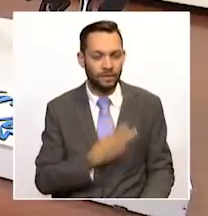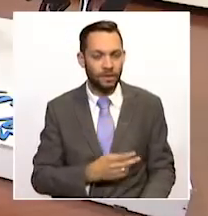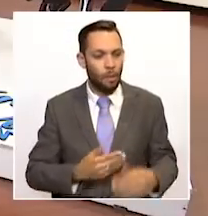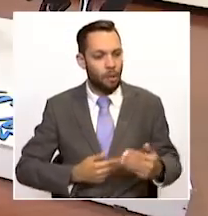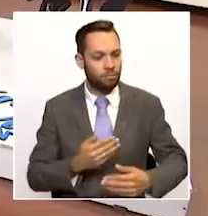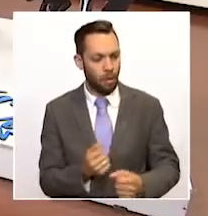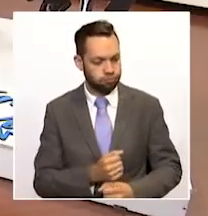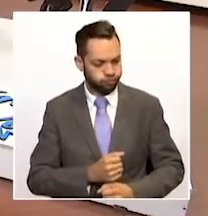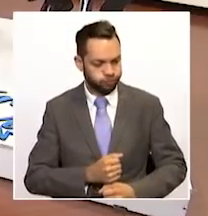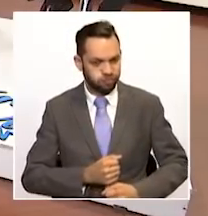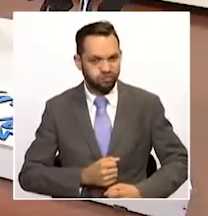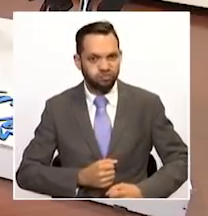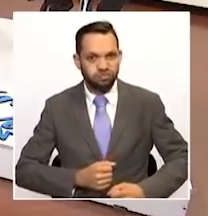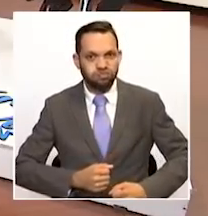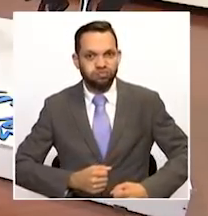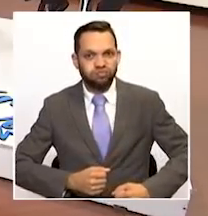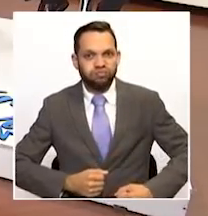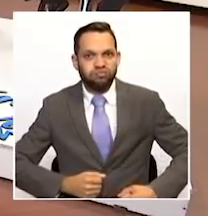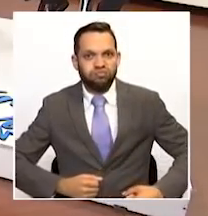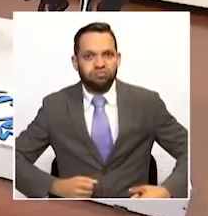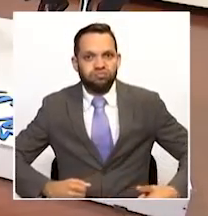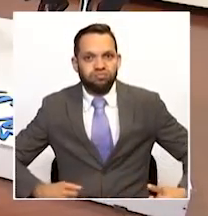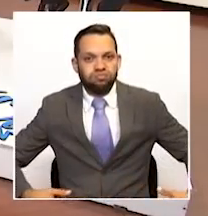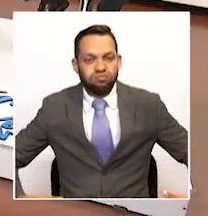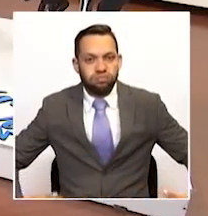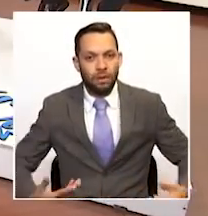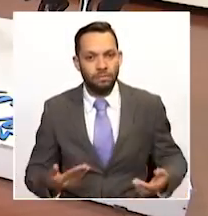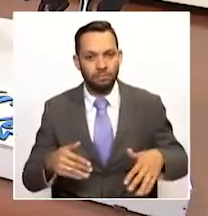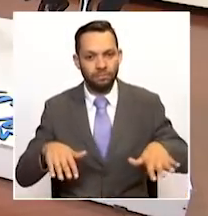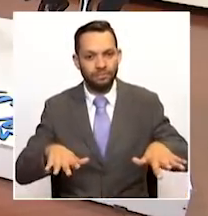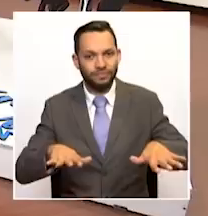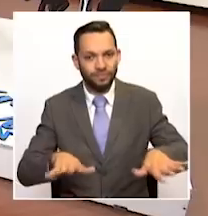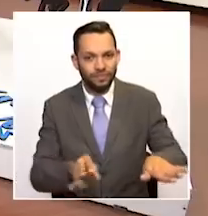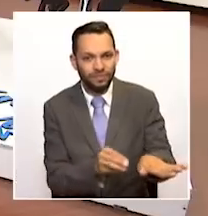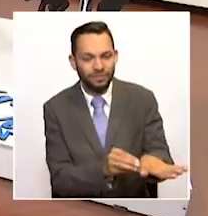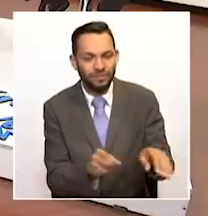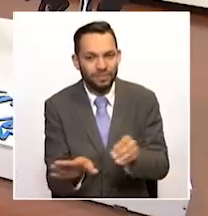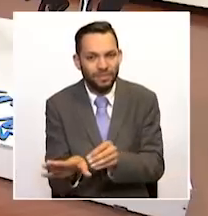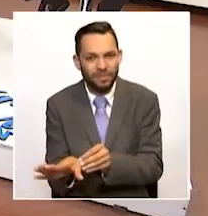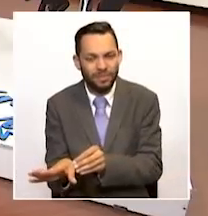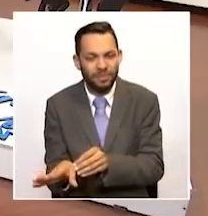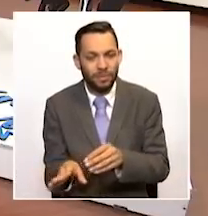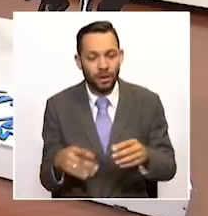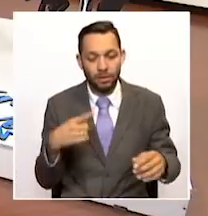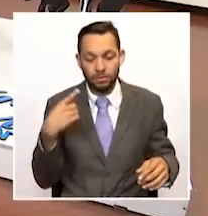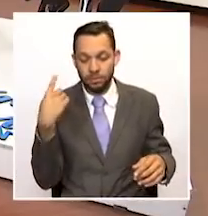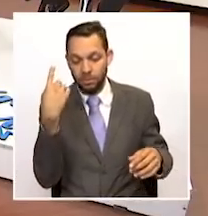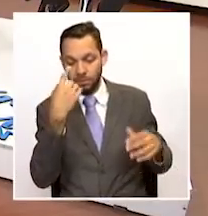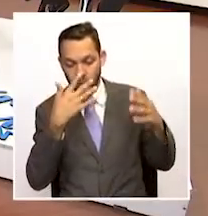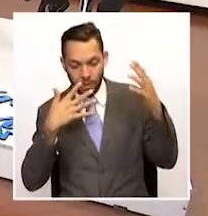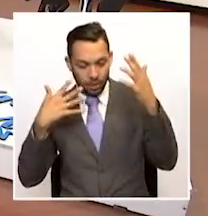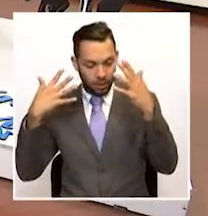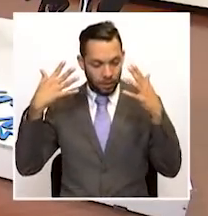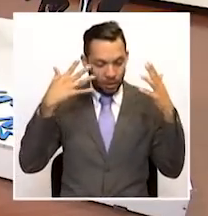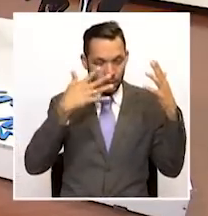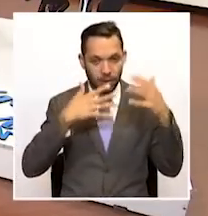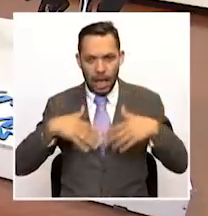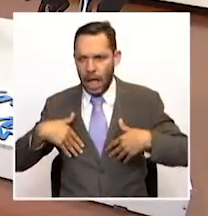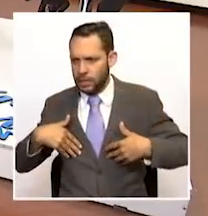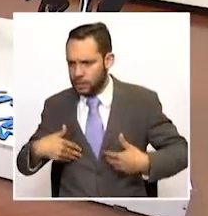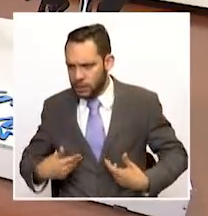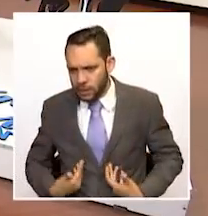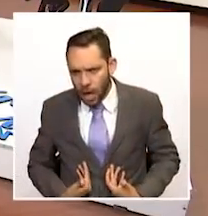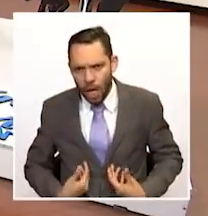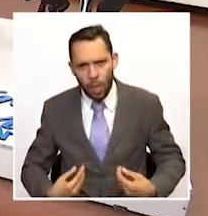pero yo pues tenía los los tobillos inflamados muchos mareos y me agotaba muy fácil